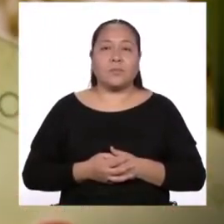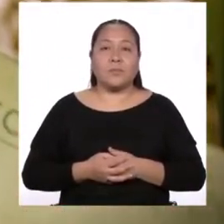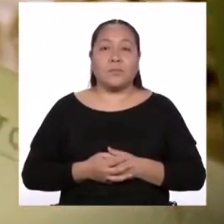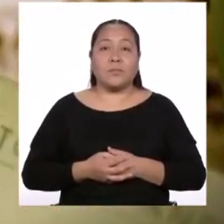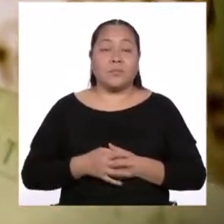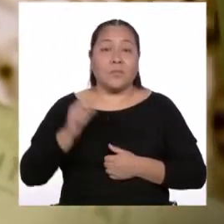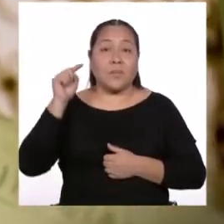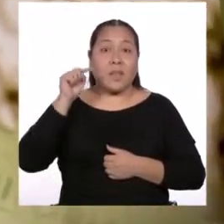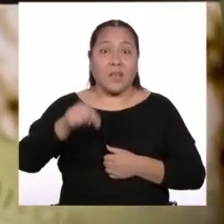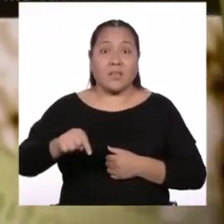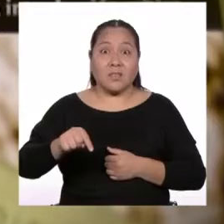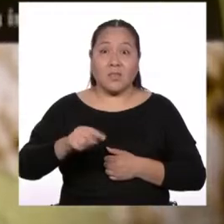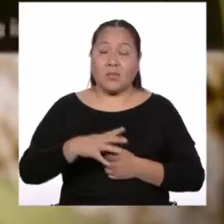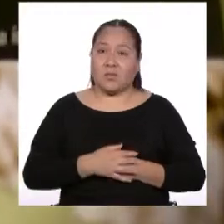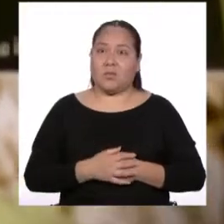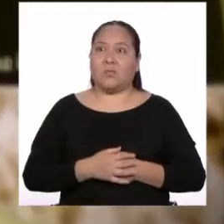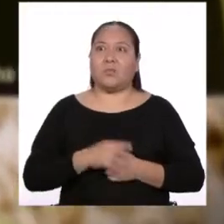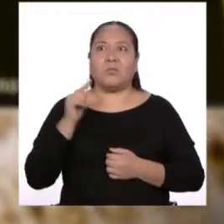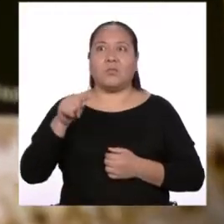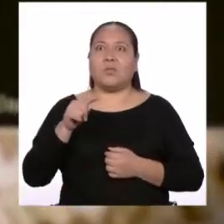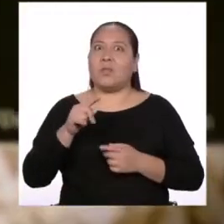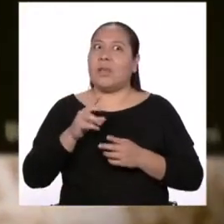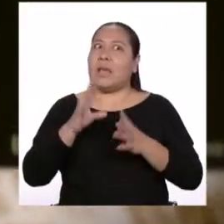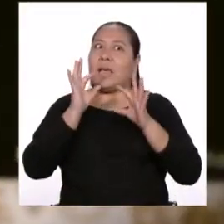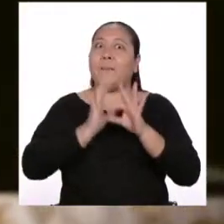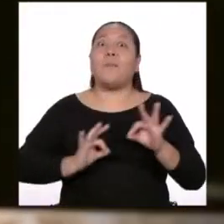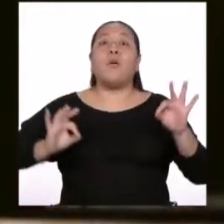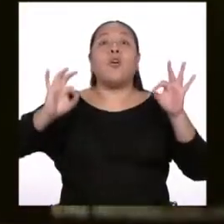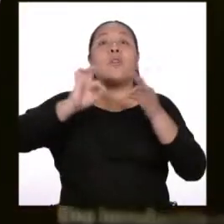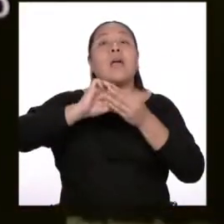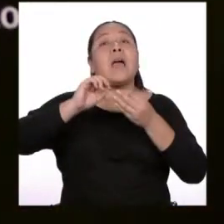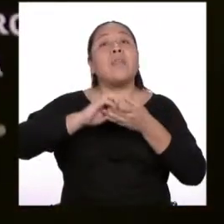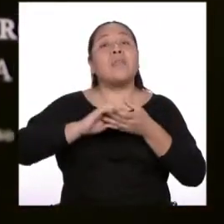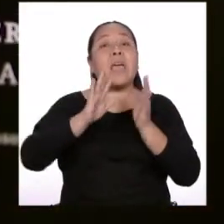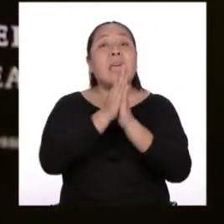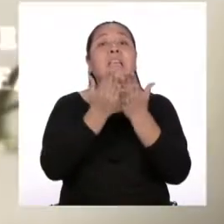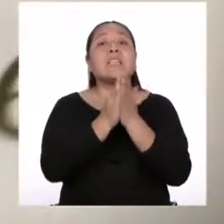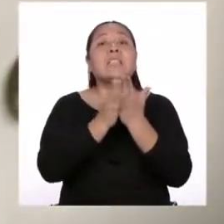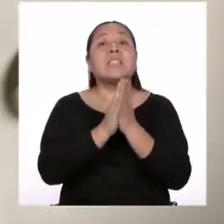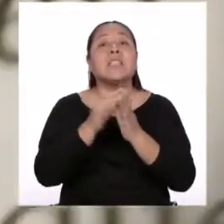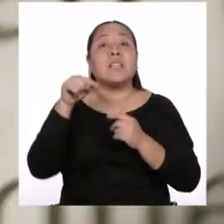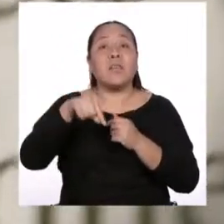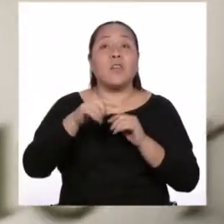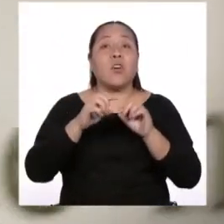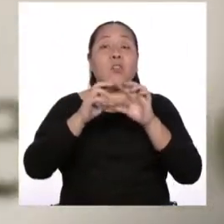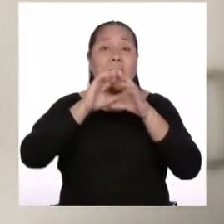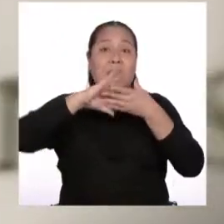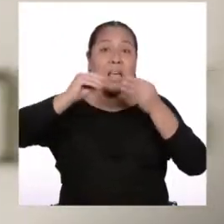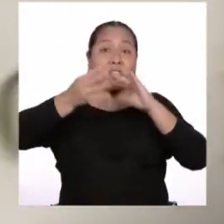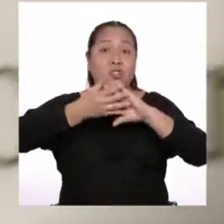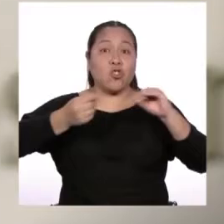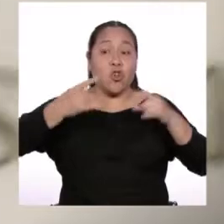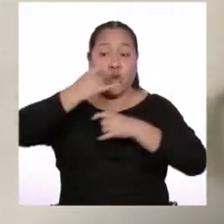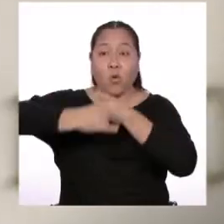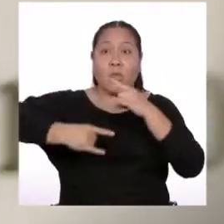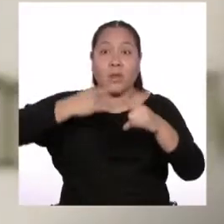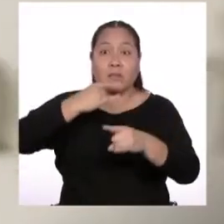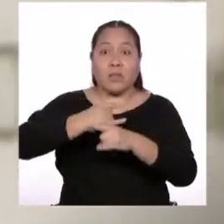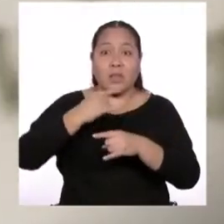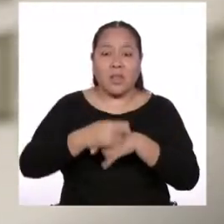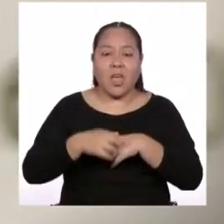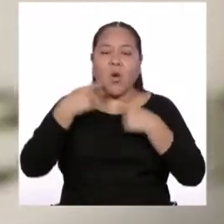Es un hito de la literatura universal que tiene mucho que decirnos a los